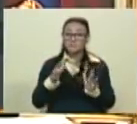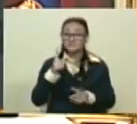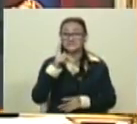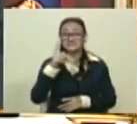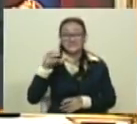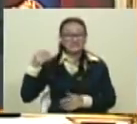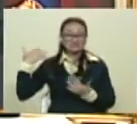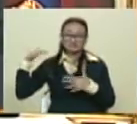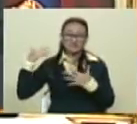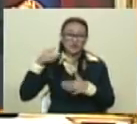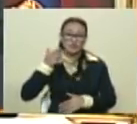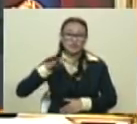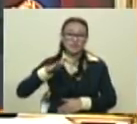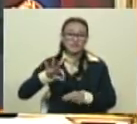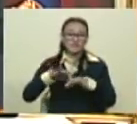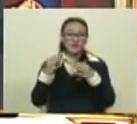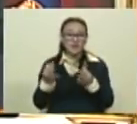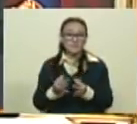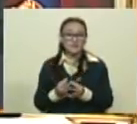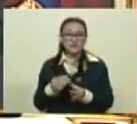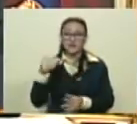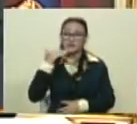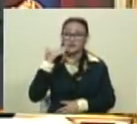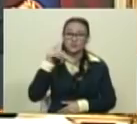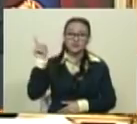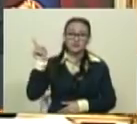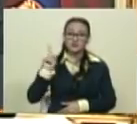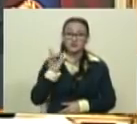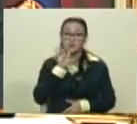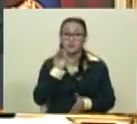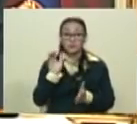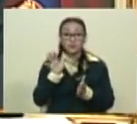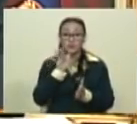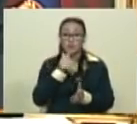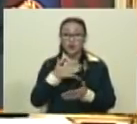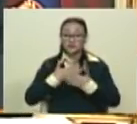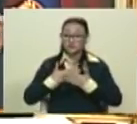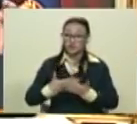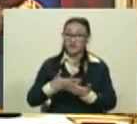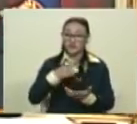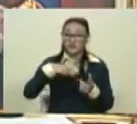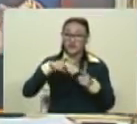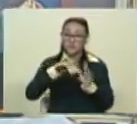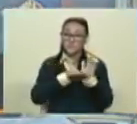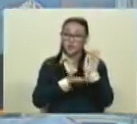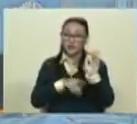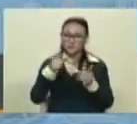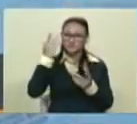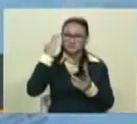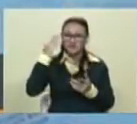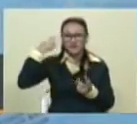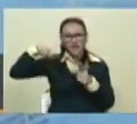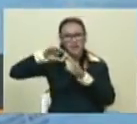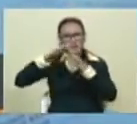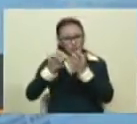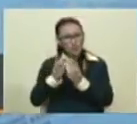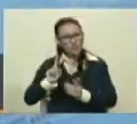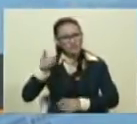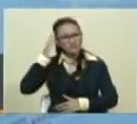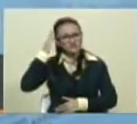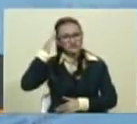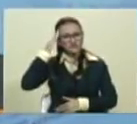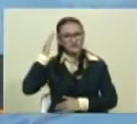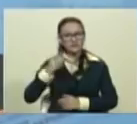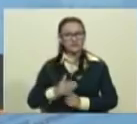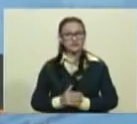cientos de familias estadounidenses si no existiera este programa de solidaridad. Esto tiene que saberse en el mundo. Le